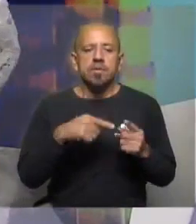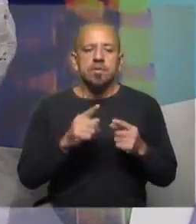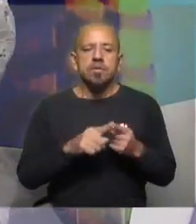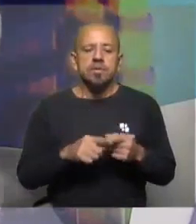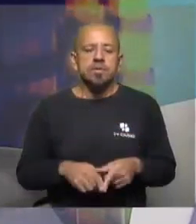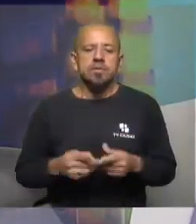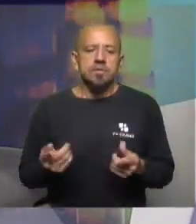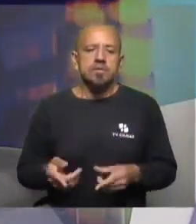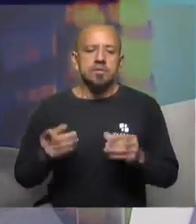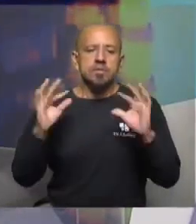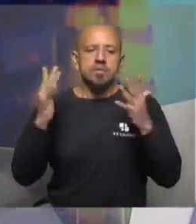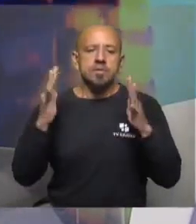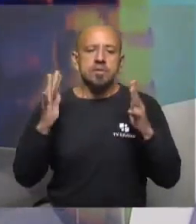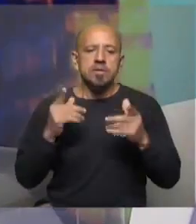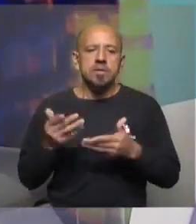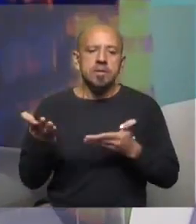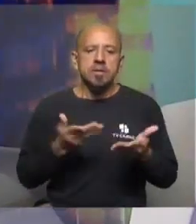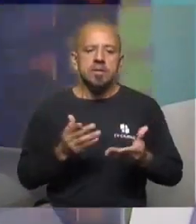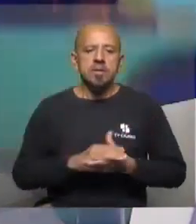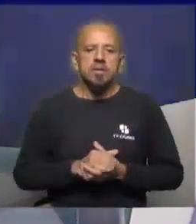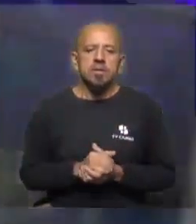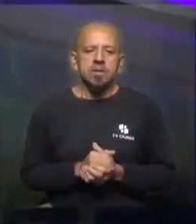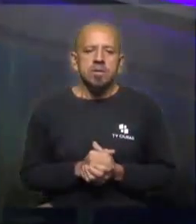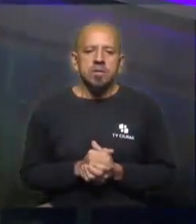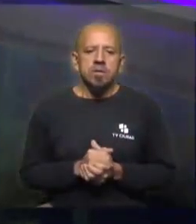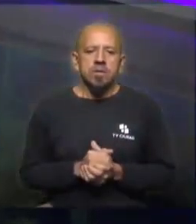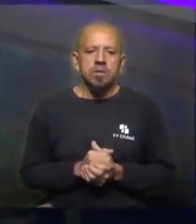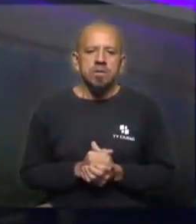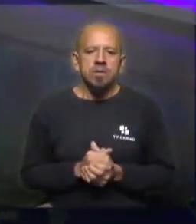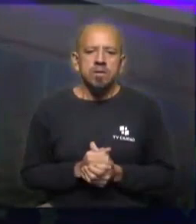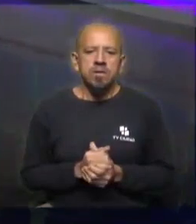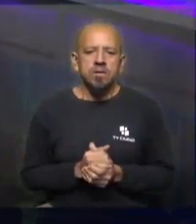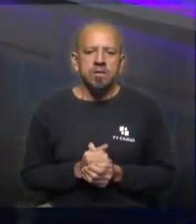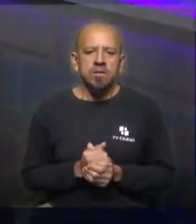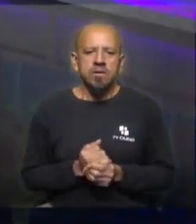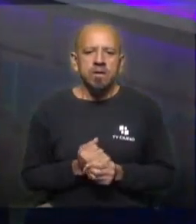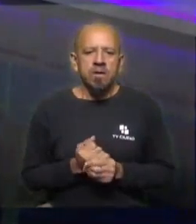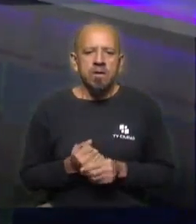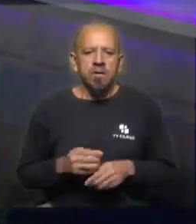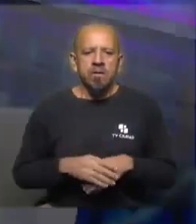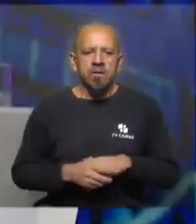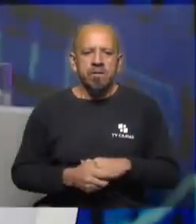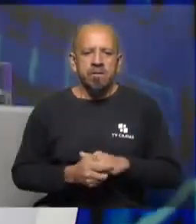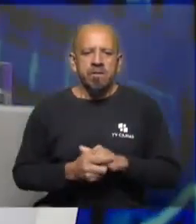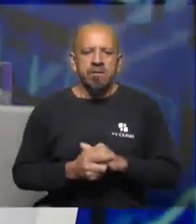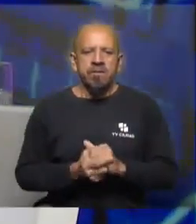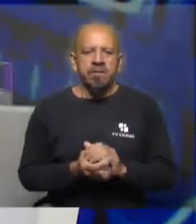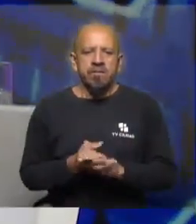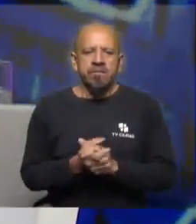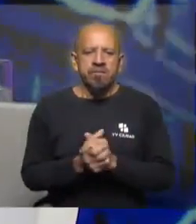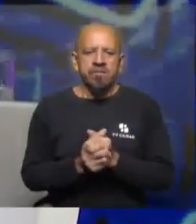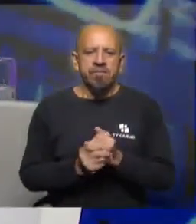para nuestro querido ese que lo tenemos acá en piso ese grande maestro gonza profe querido